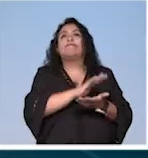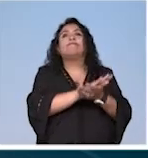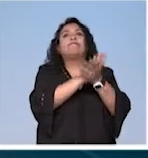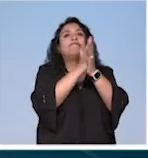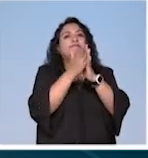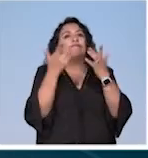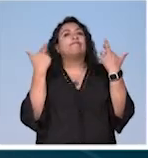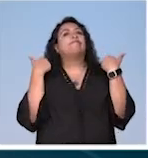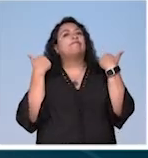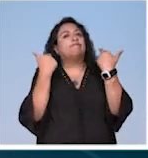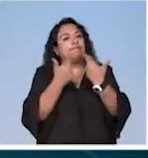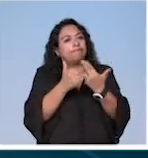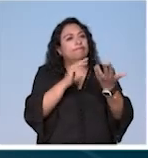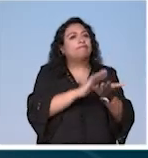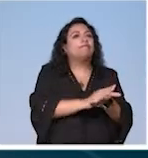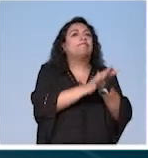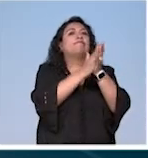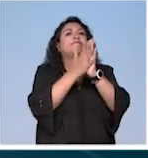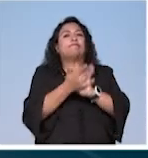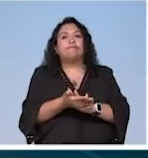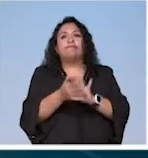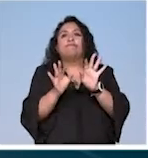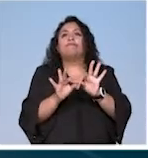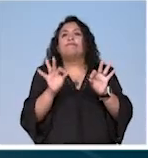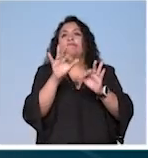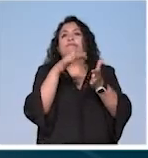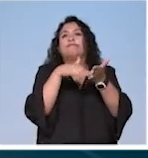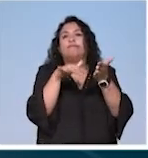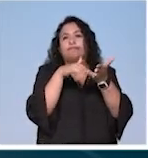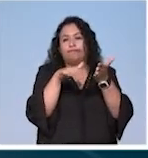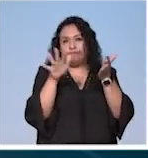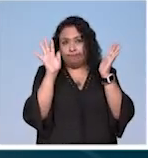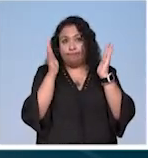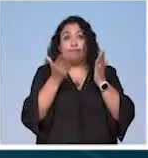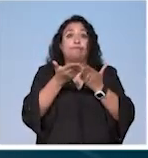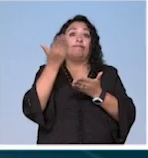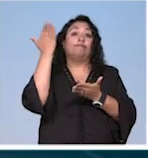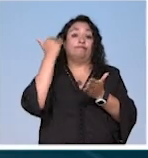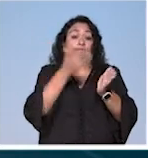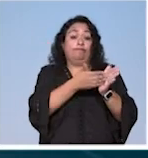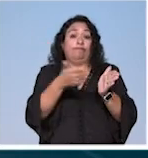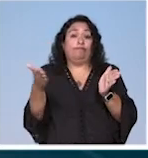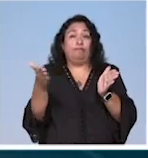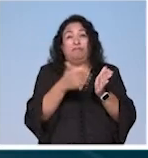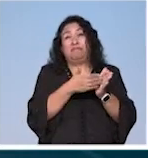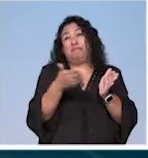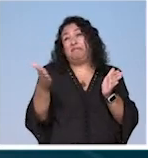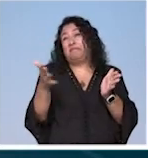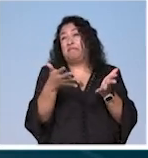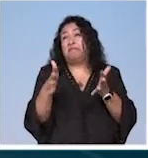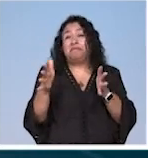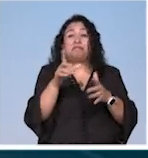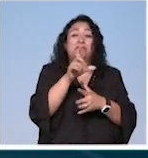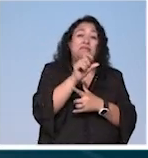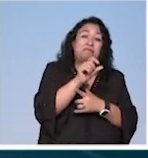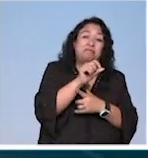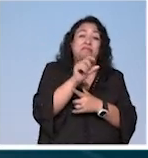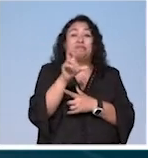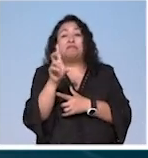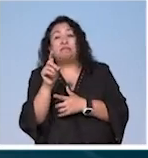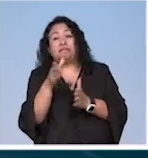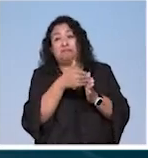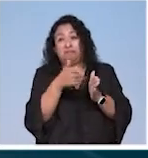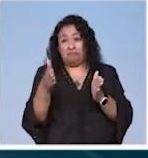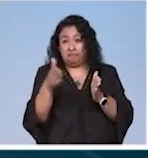en maestros, que se convirtieron en figuras de la literatura. En esa etapa de entre los 20 y los